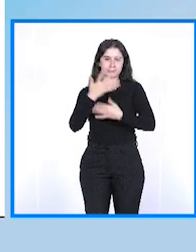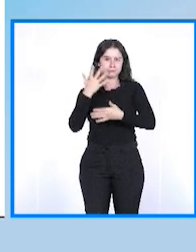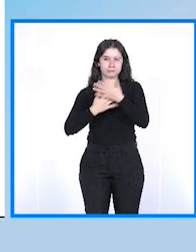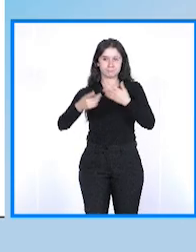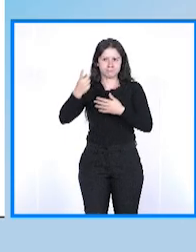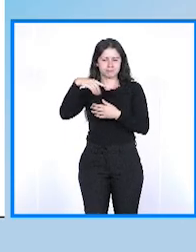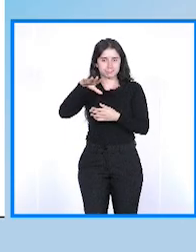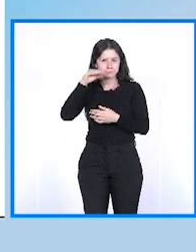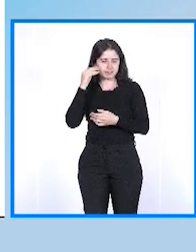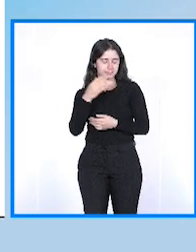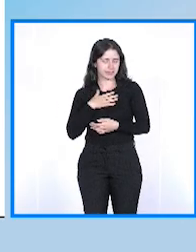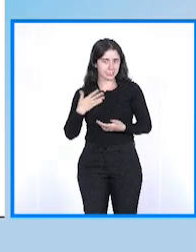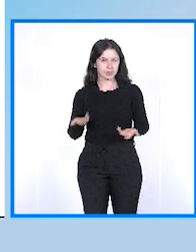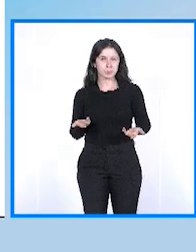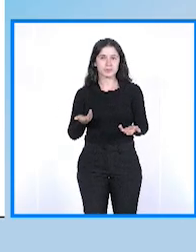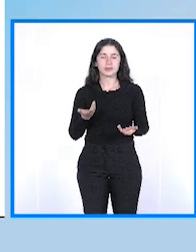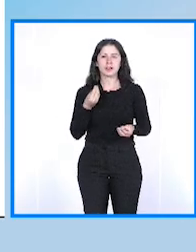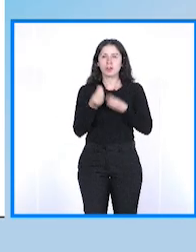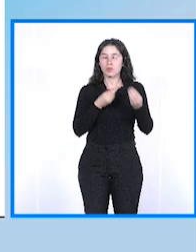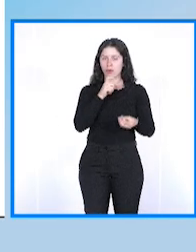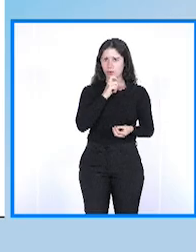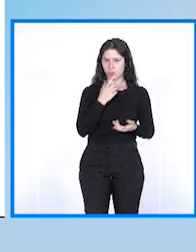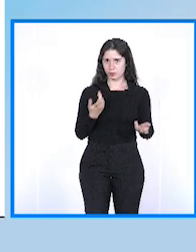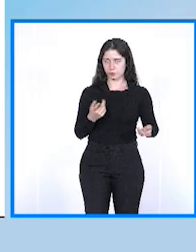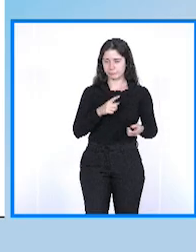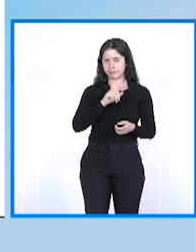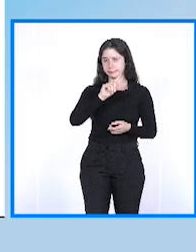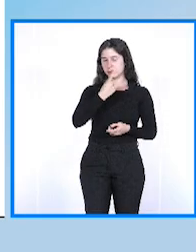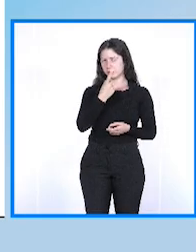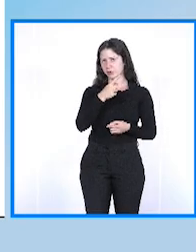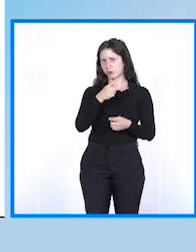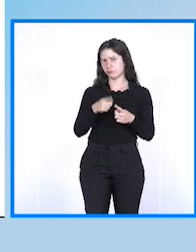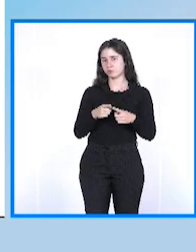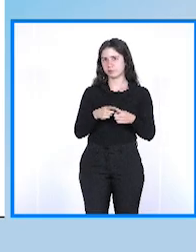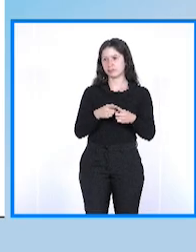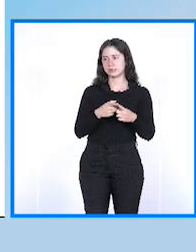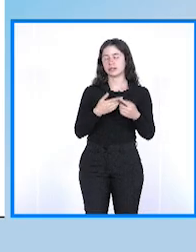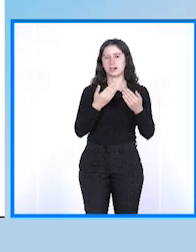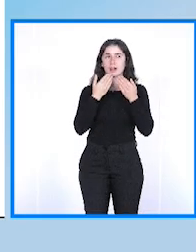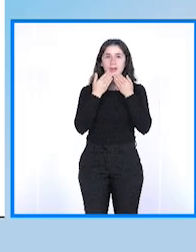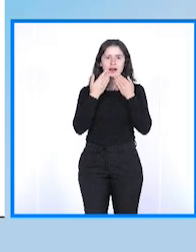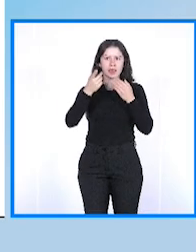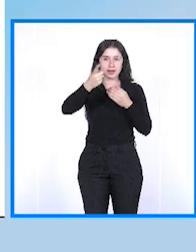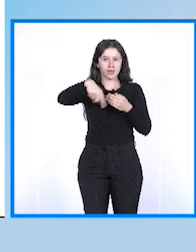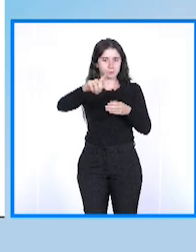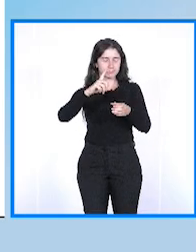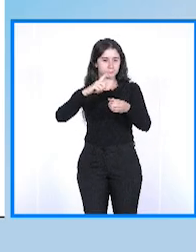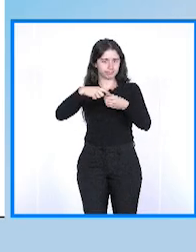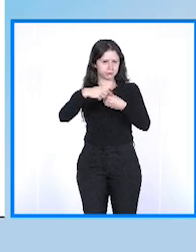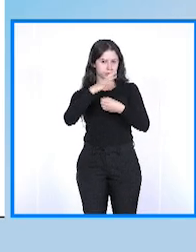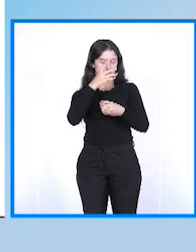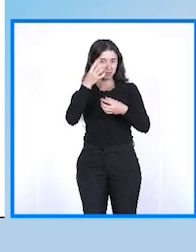este análisis cómo lo hemos hecho Bueno lo primero es que bueno Muchas gracias a todas las personas que habéis participado dándonos